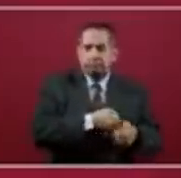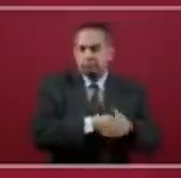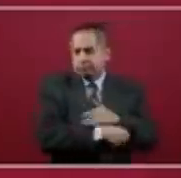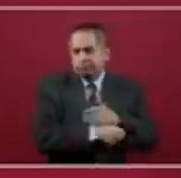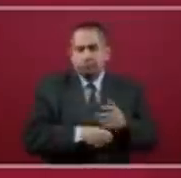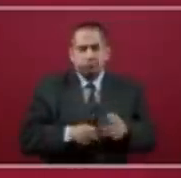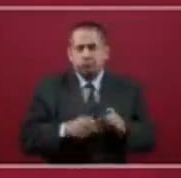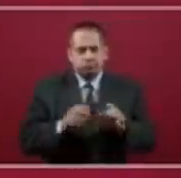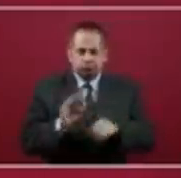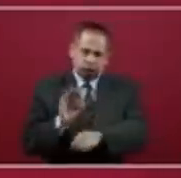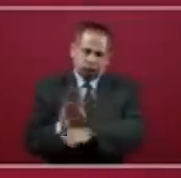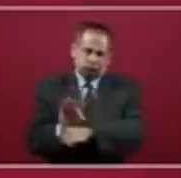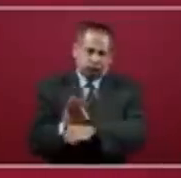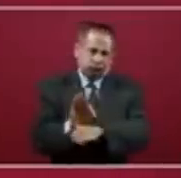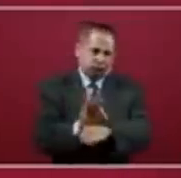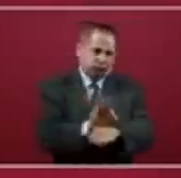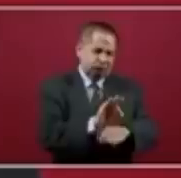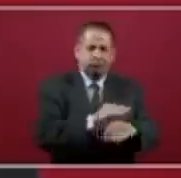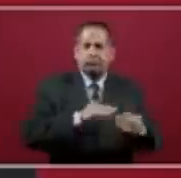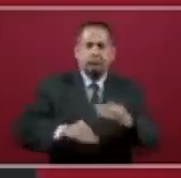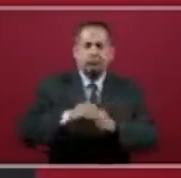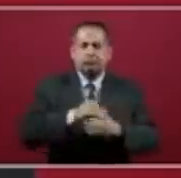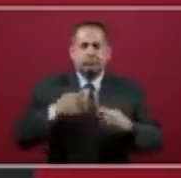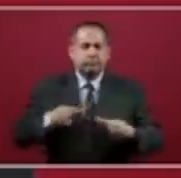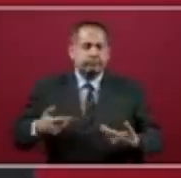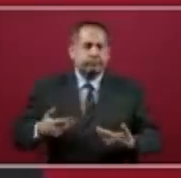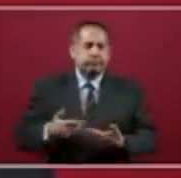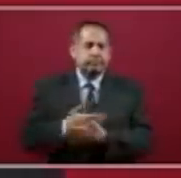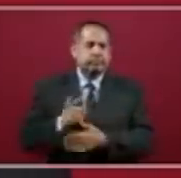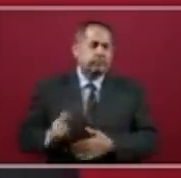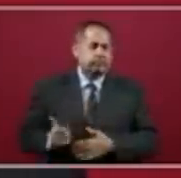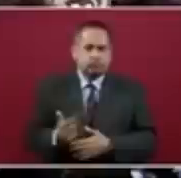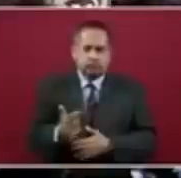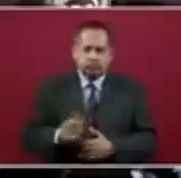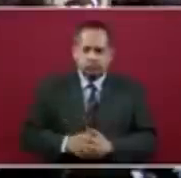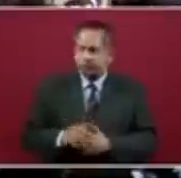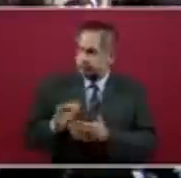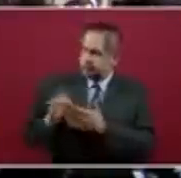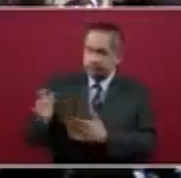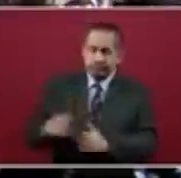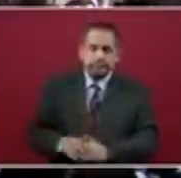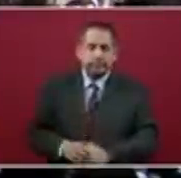dé protección a los ciudadanos. Gracias.